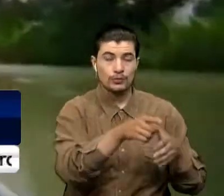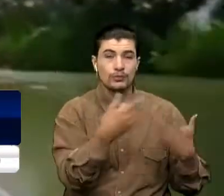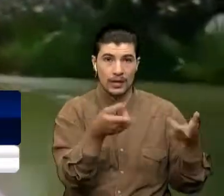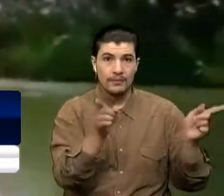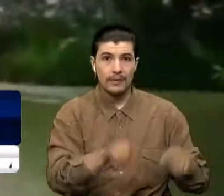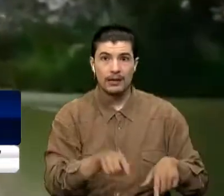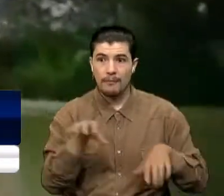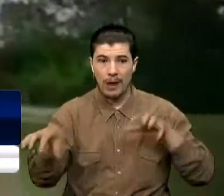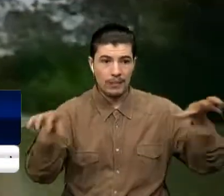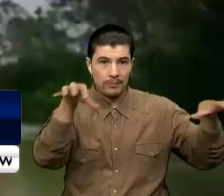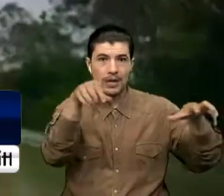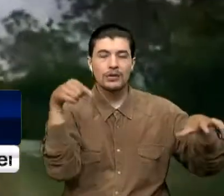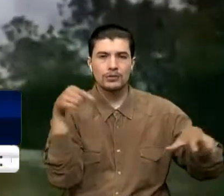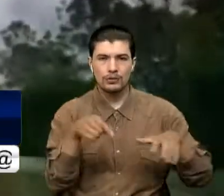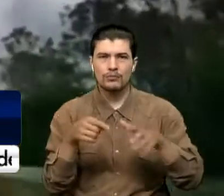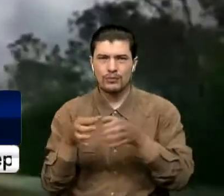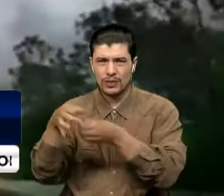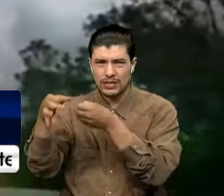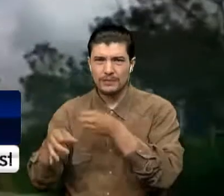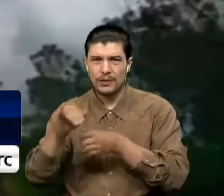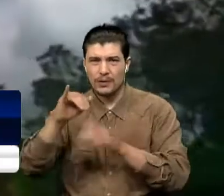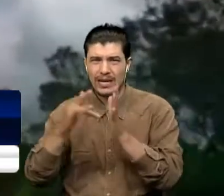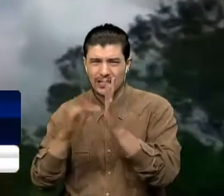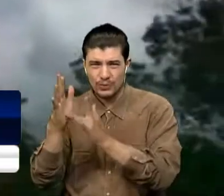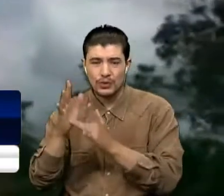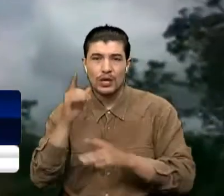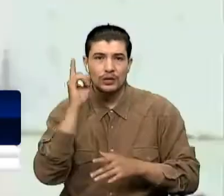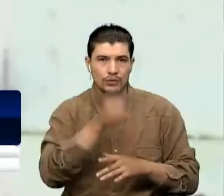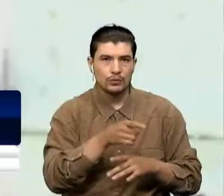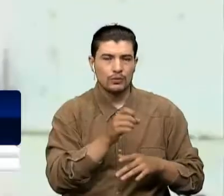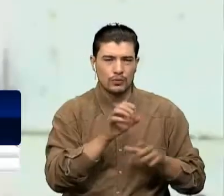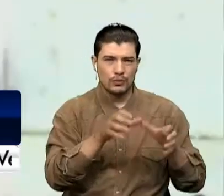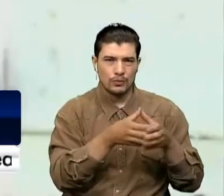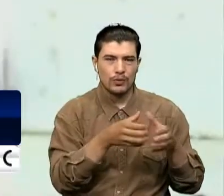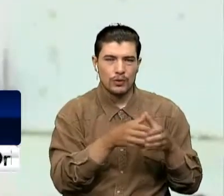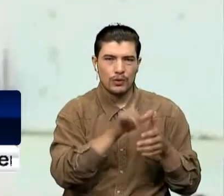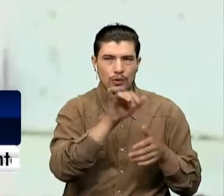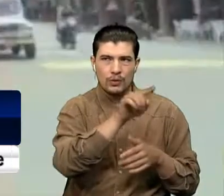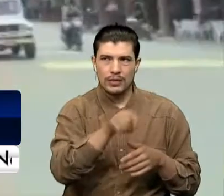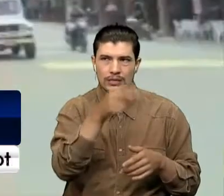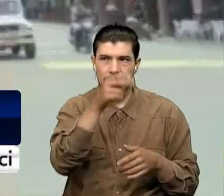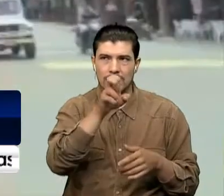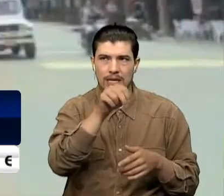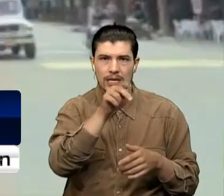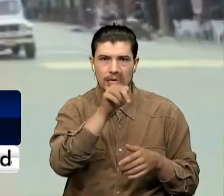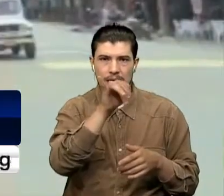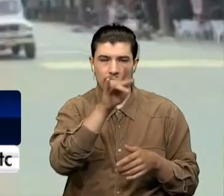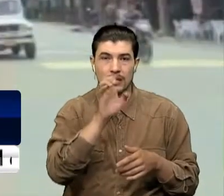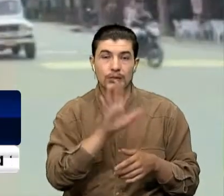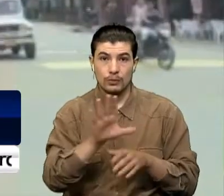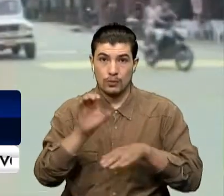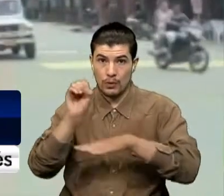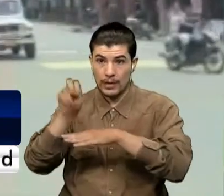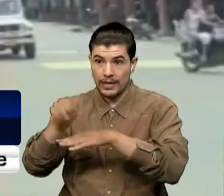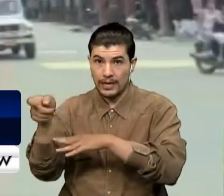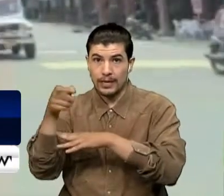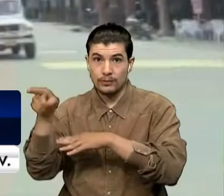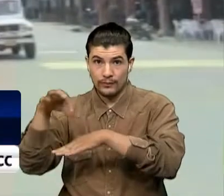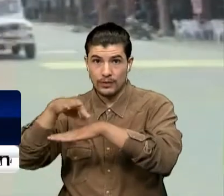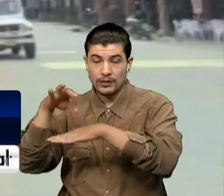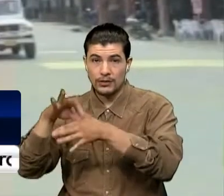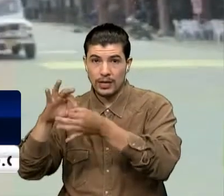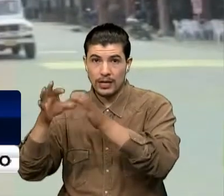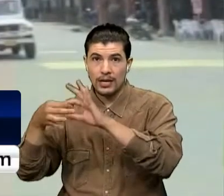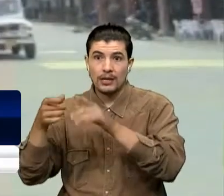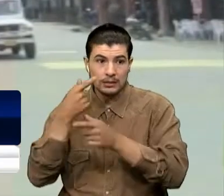en el municipio jesús cedrún opera el frente de guerra nororiental y el frente luís enrique león que según pruebas de la ong ejercen control político